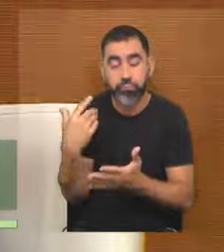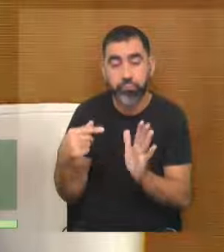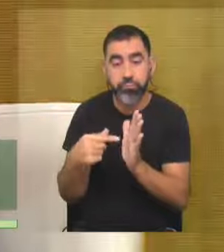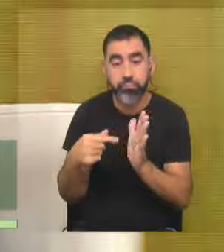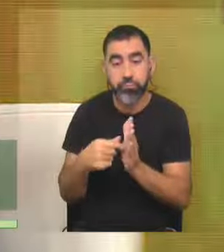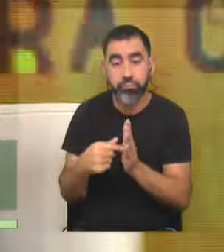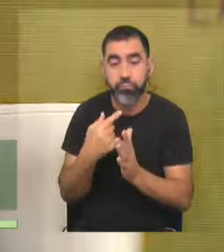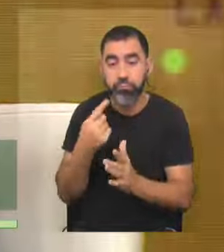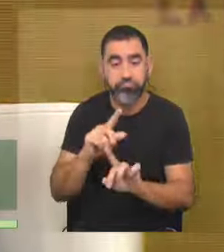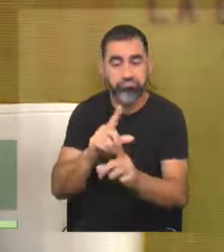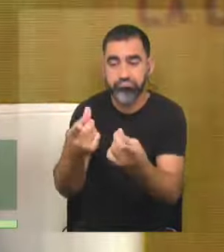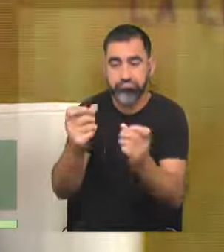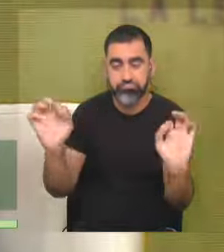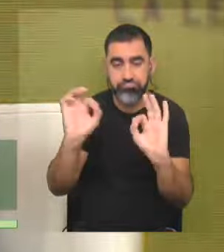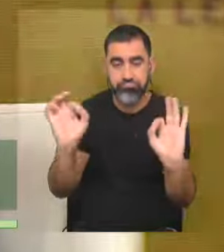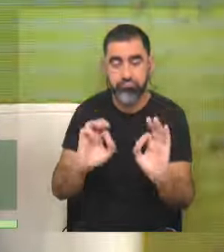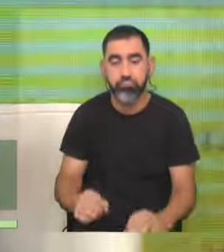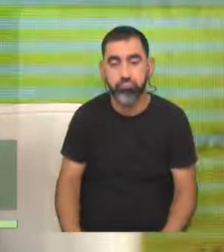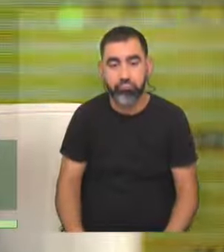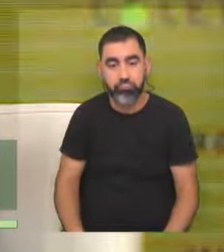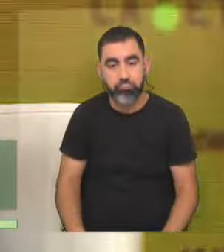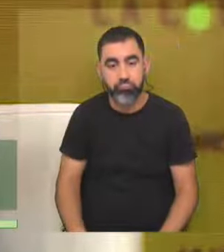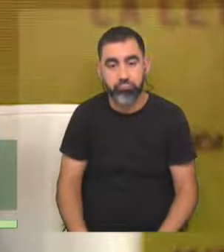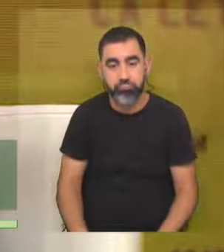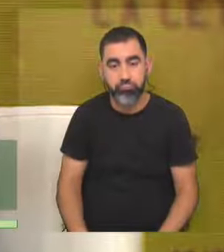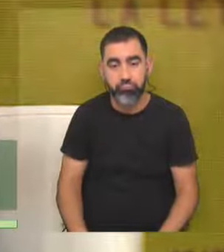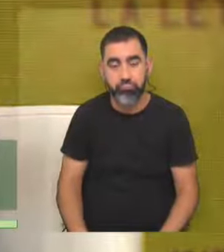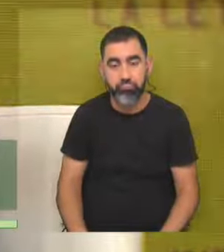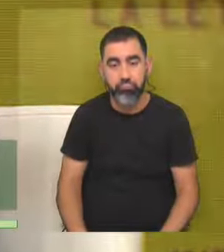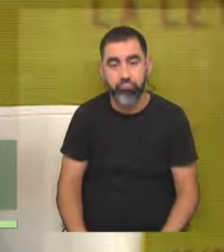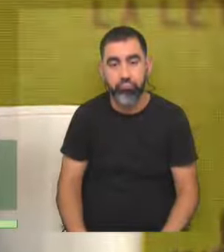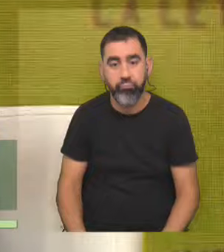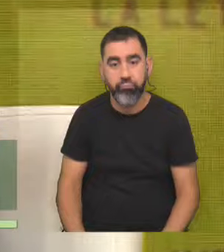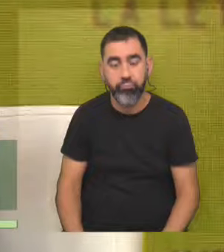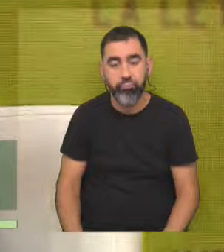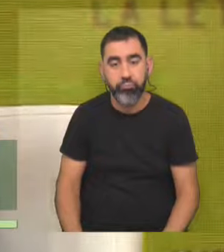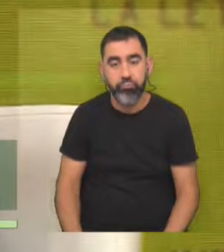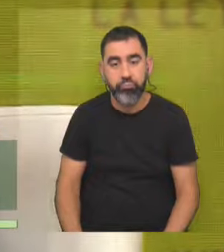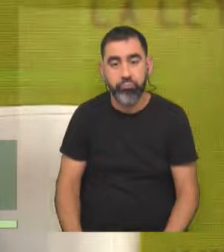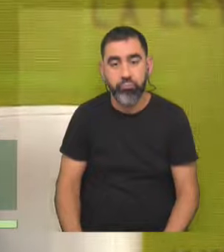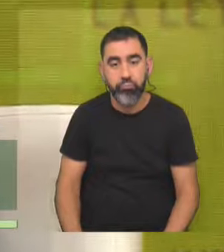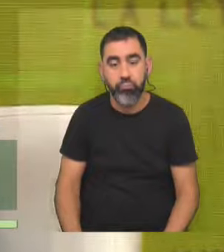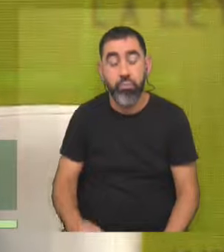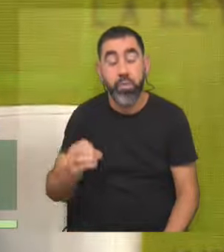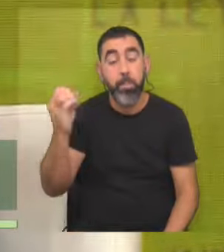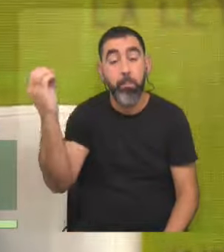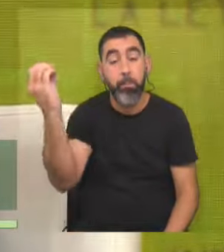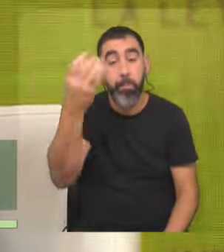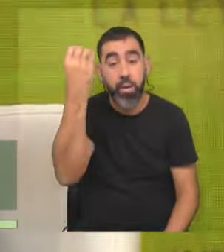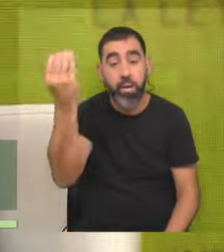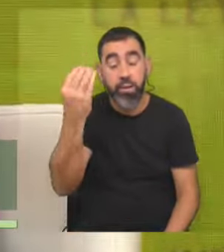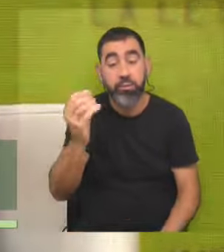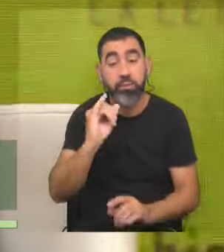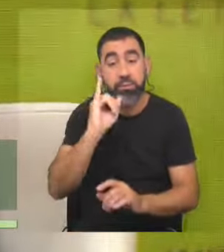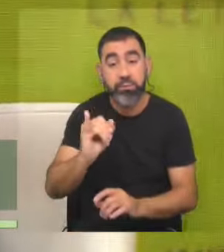Ase entendió que no que no iba a salir en flores y así ocurrió no no hubo cti en flores pero la emergencia se